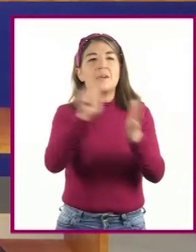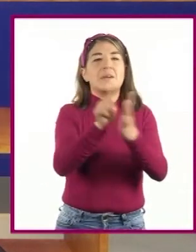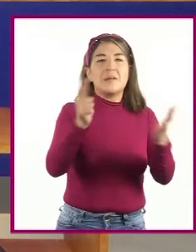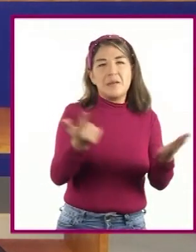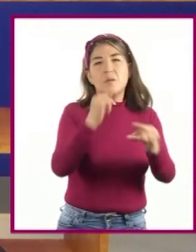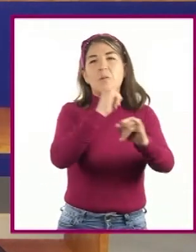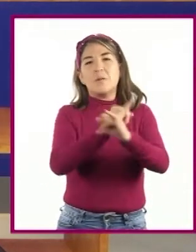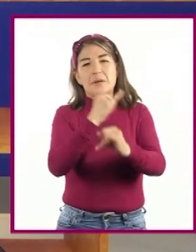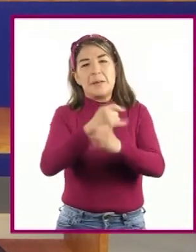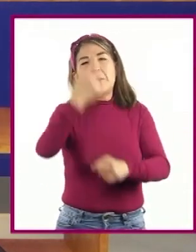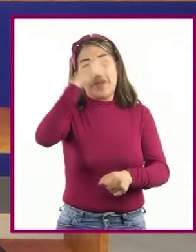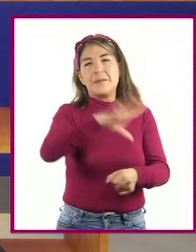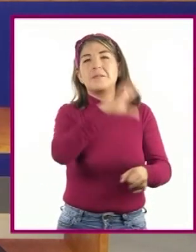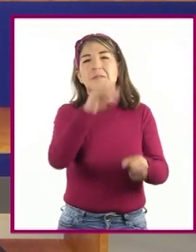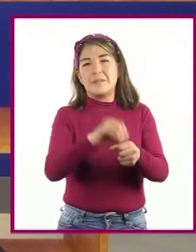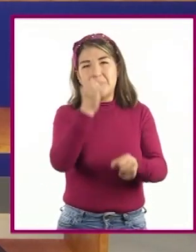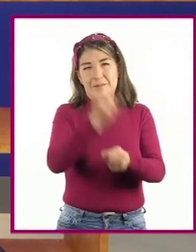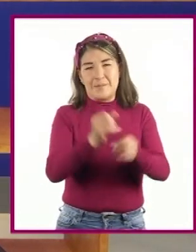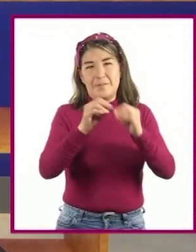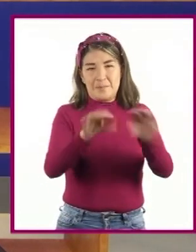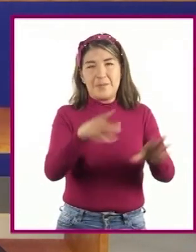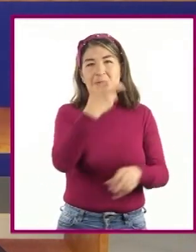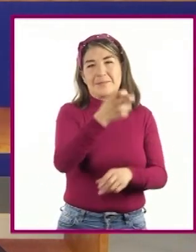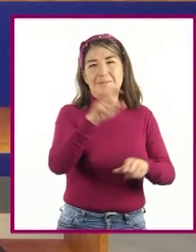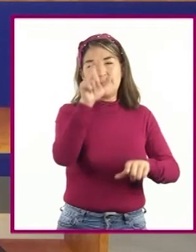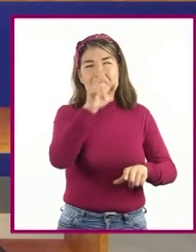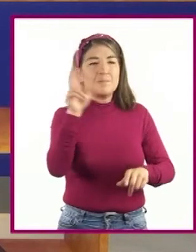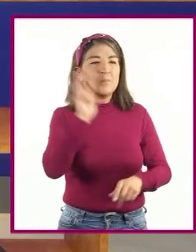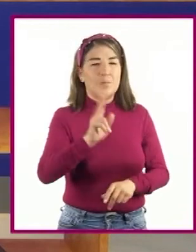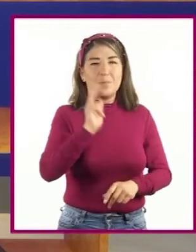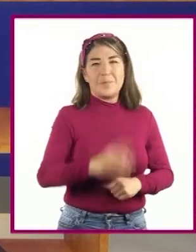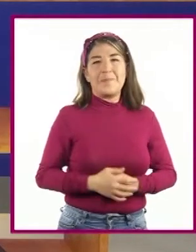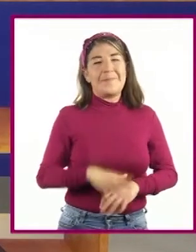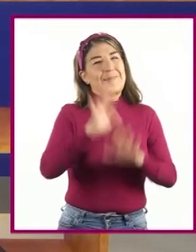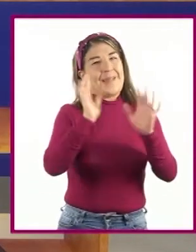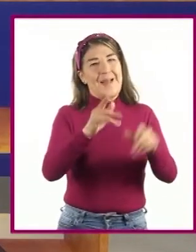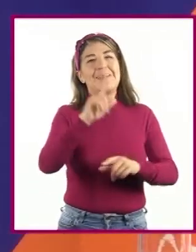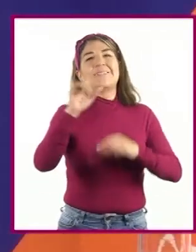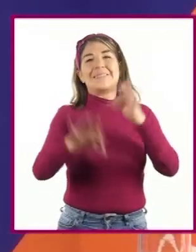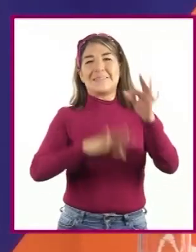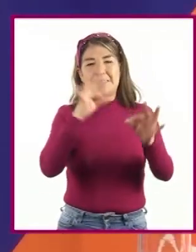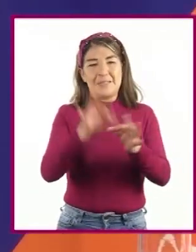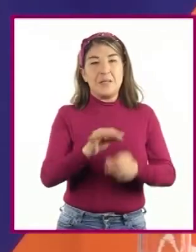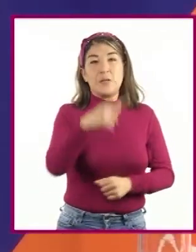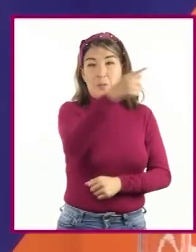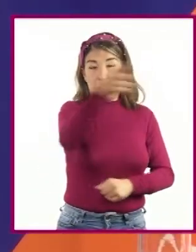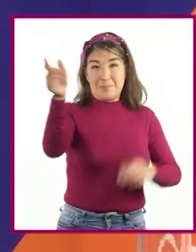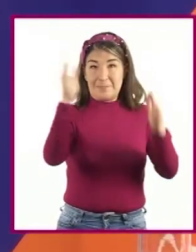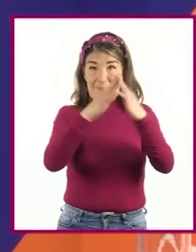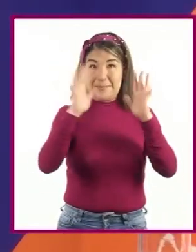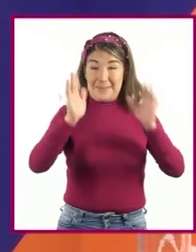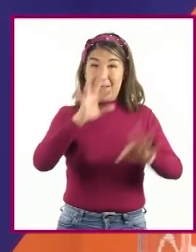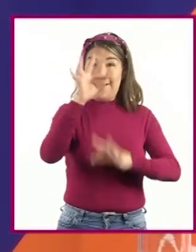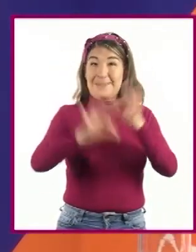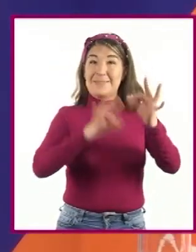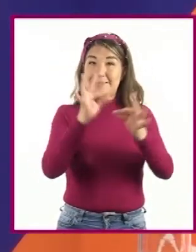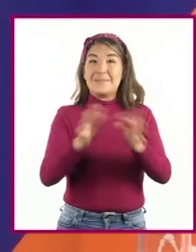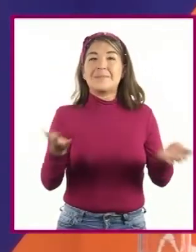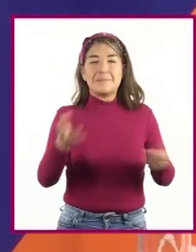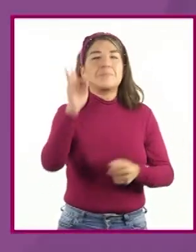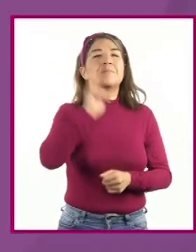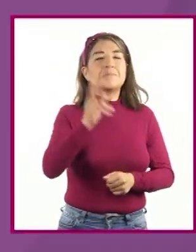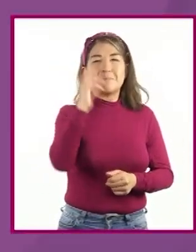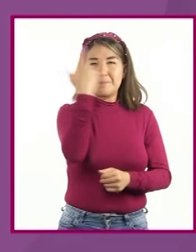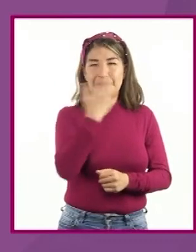internet para complementar la información del experimento. Ya estoy listo. ¿Allá en casa también?